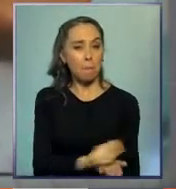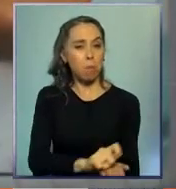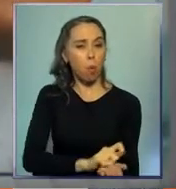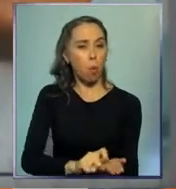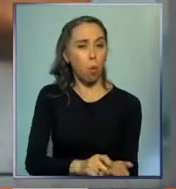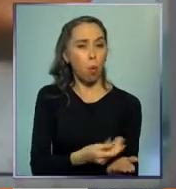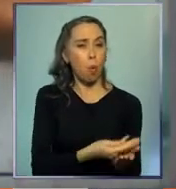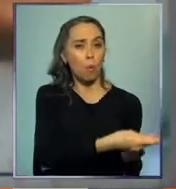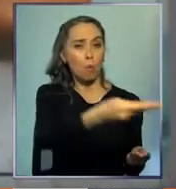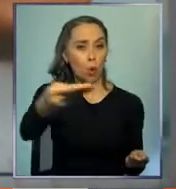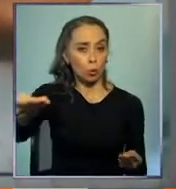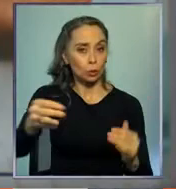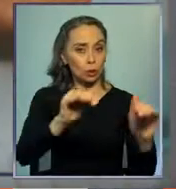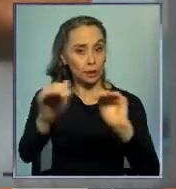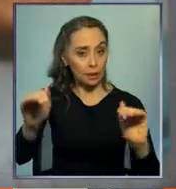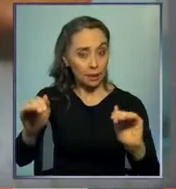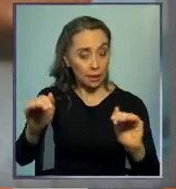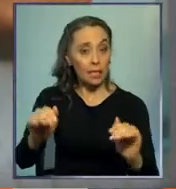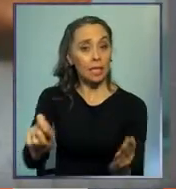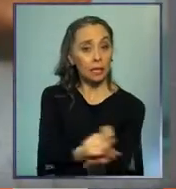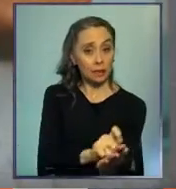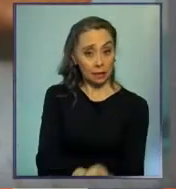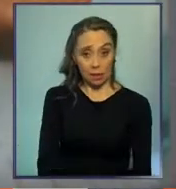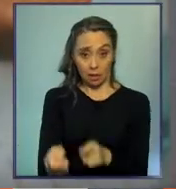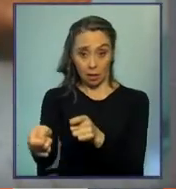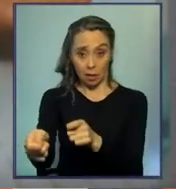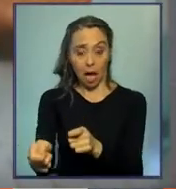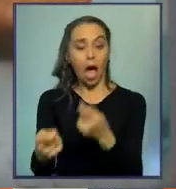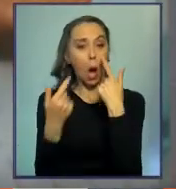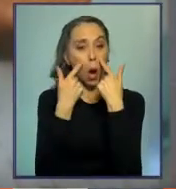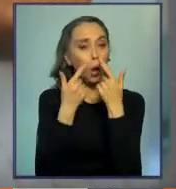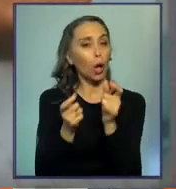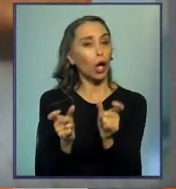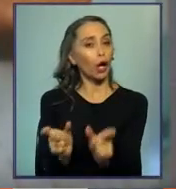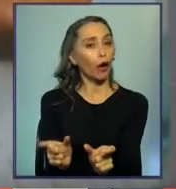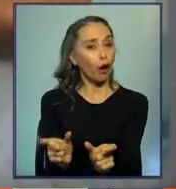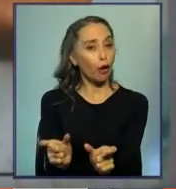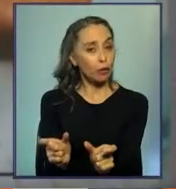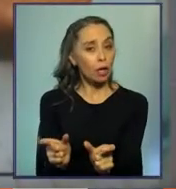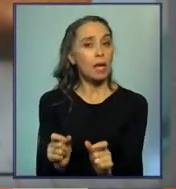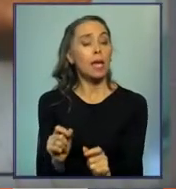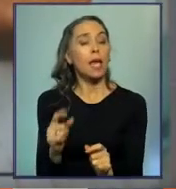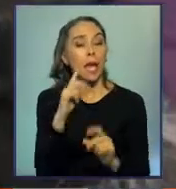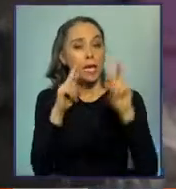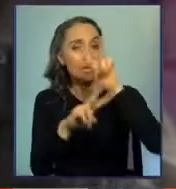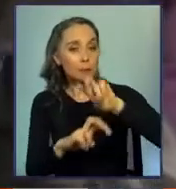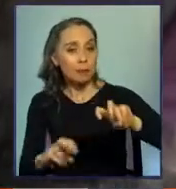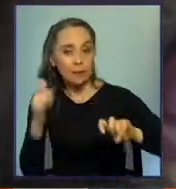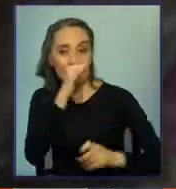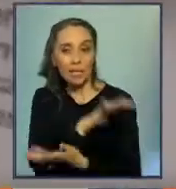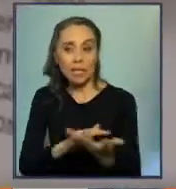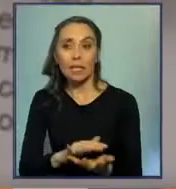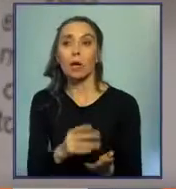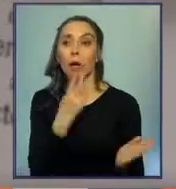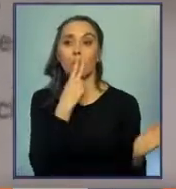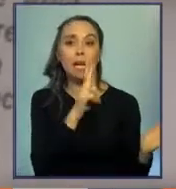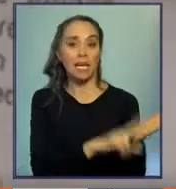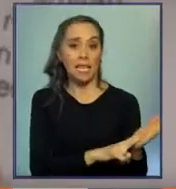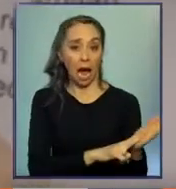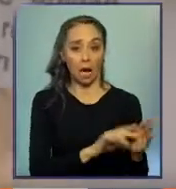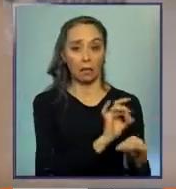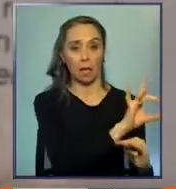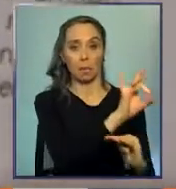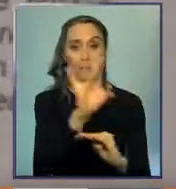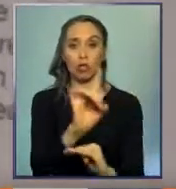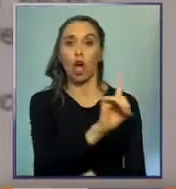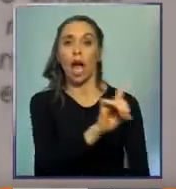a emitirlas en forma controlada mientras investigan posibles irregularidades. Esta es la carta que le hicimos llegar a